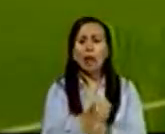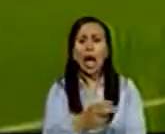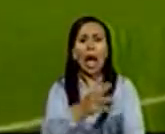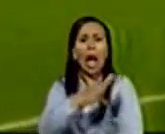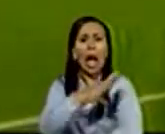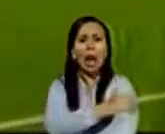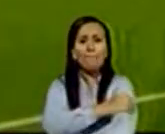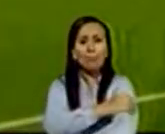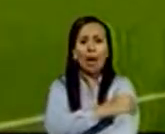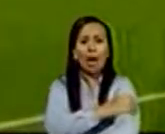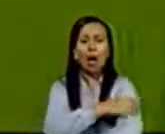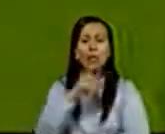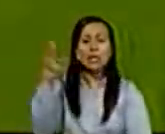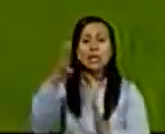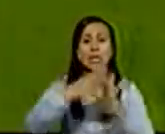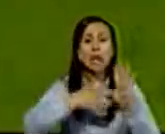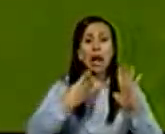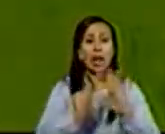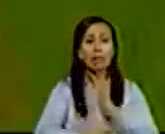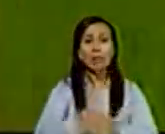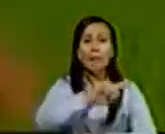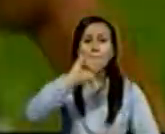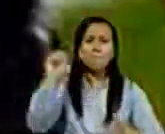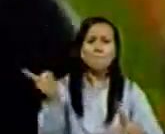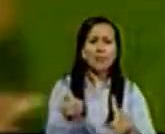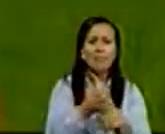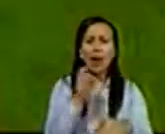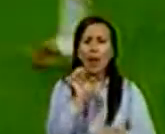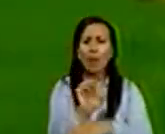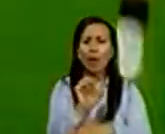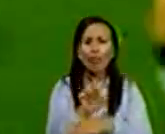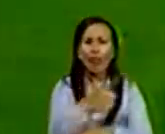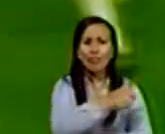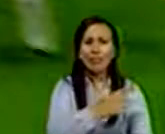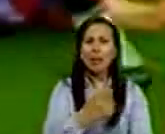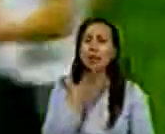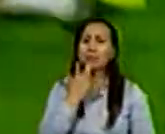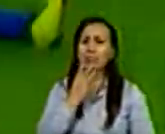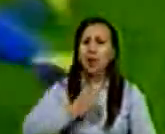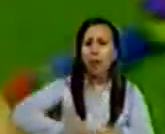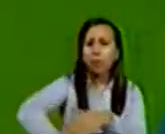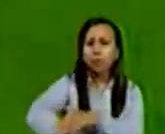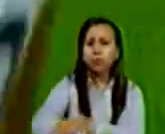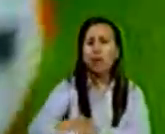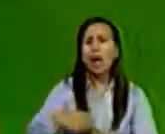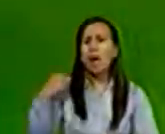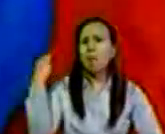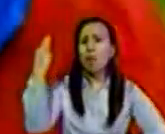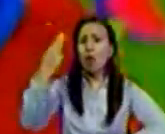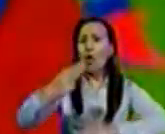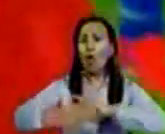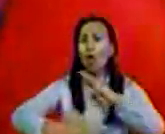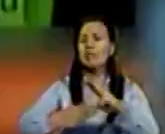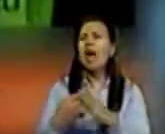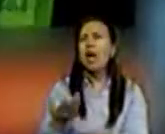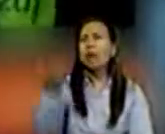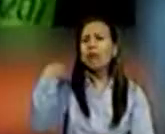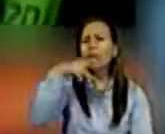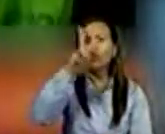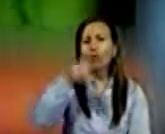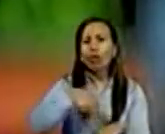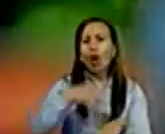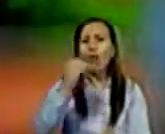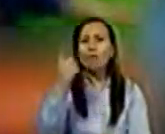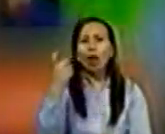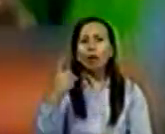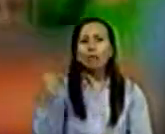del legendario club inglés y se convirtió en el primer ecuatoriano en disputar una final de la Liga de Campeones en el 2011 y conseguir